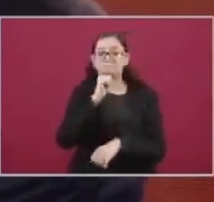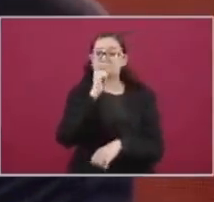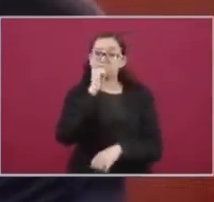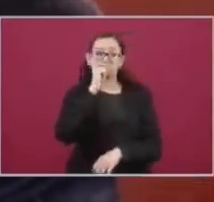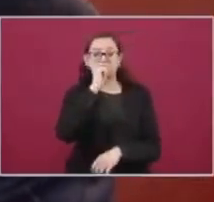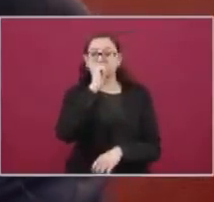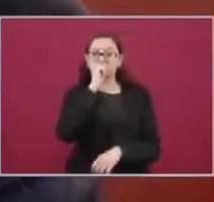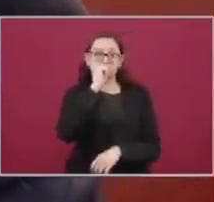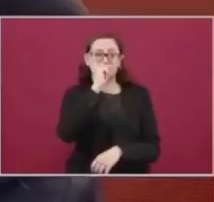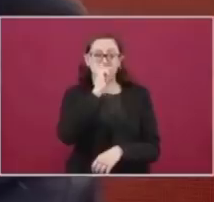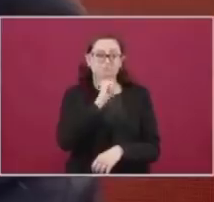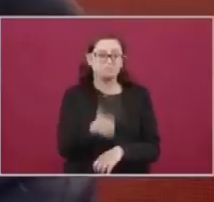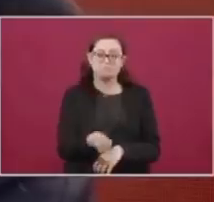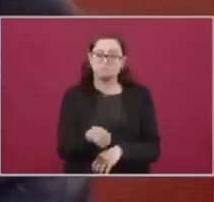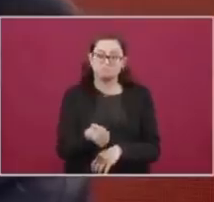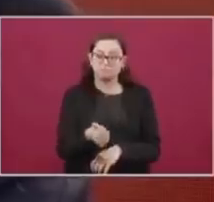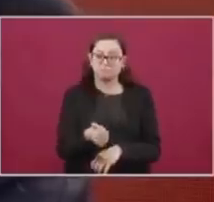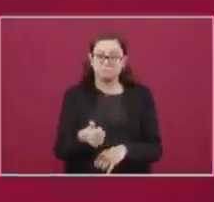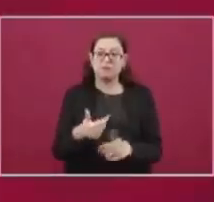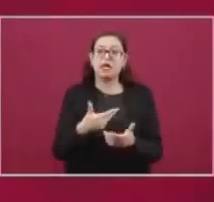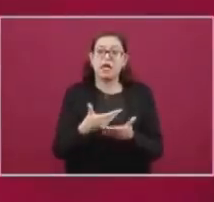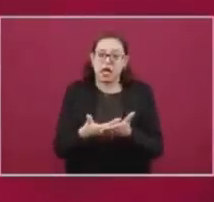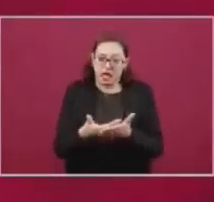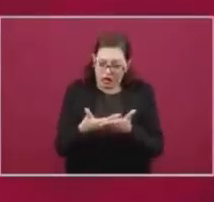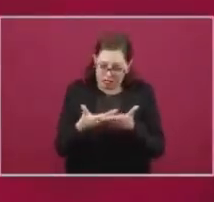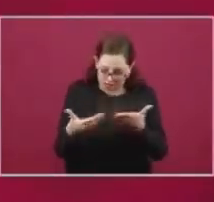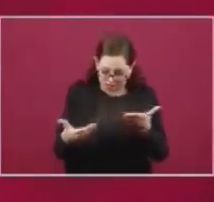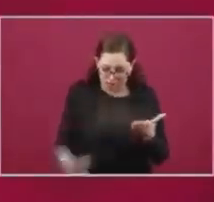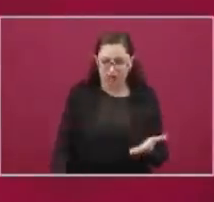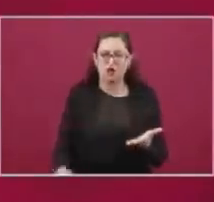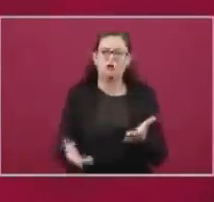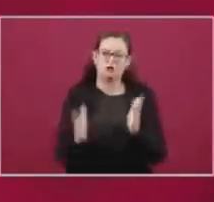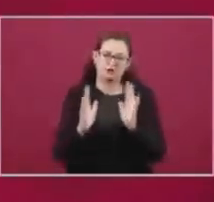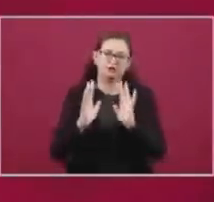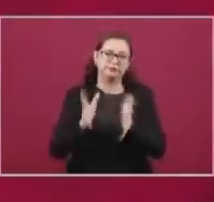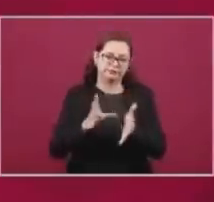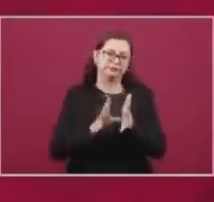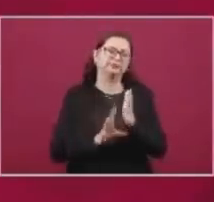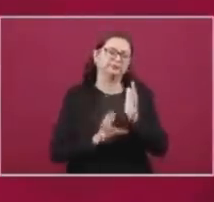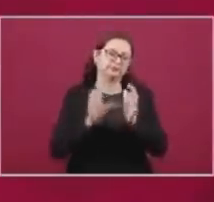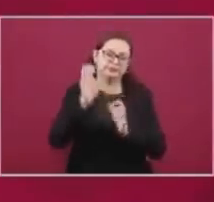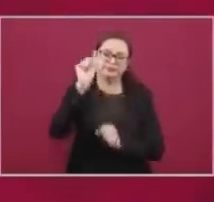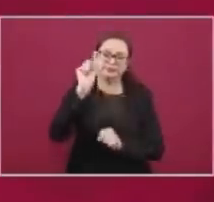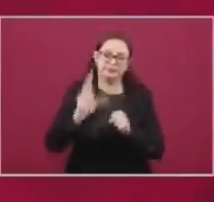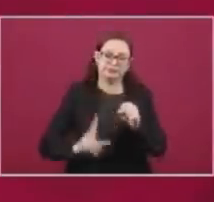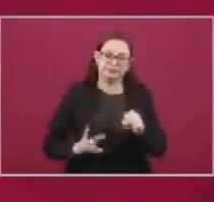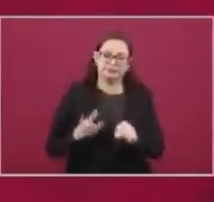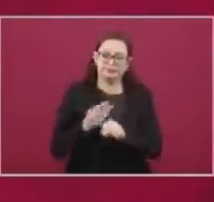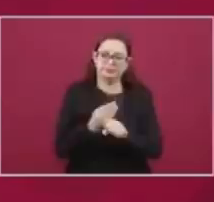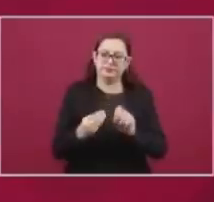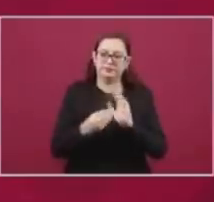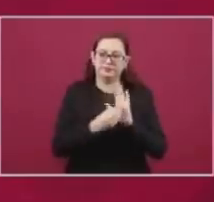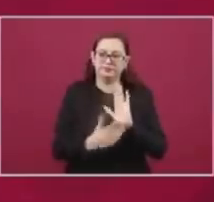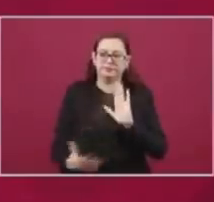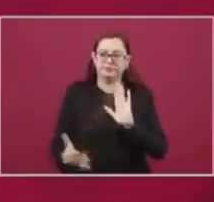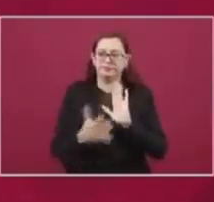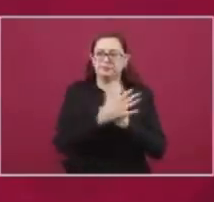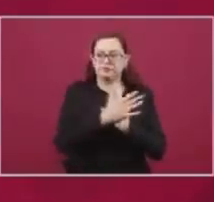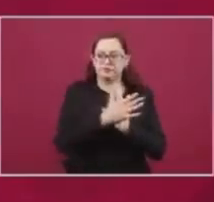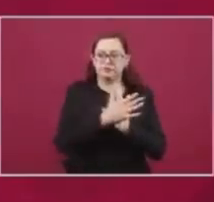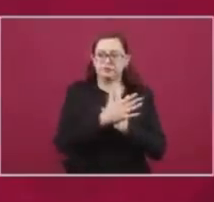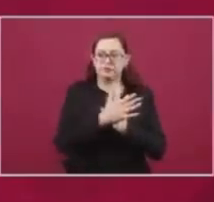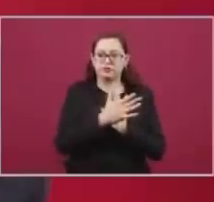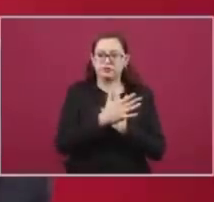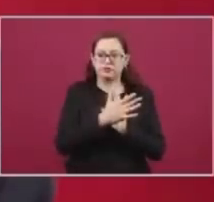establecía o lo establece hasta ahora la Constitución. Con la reforma ya van